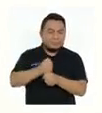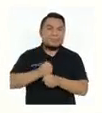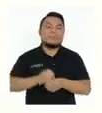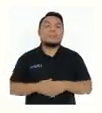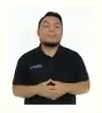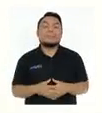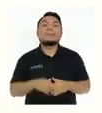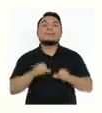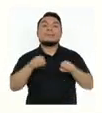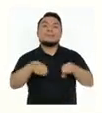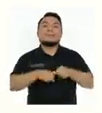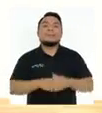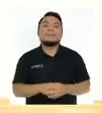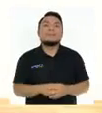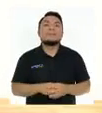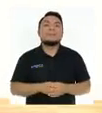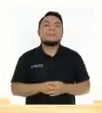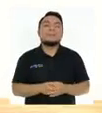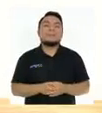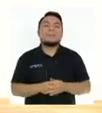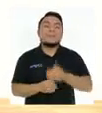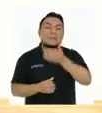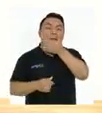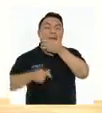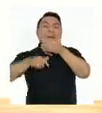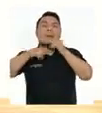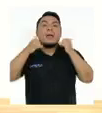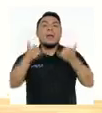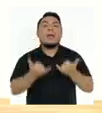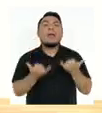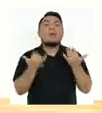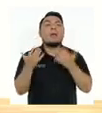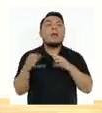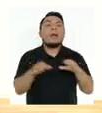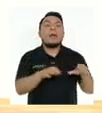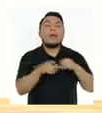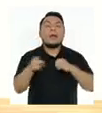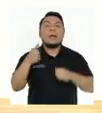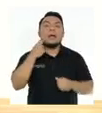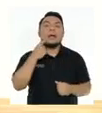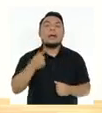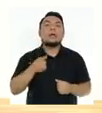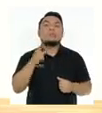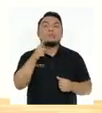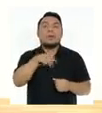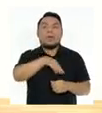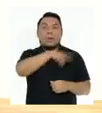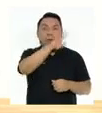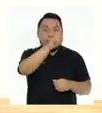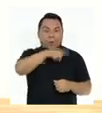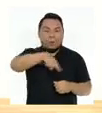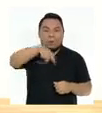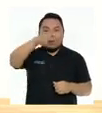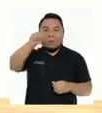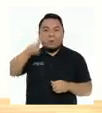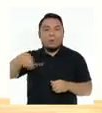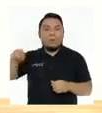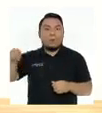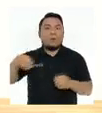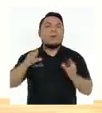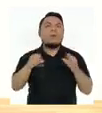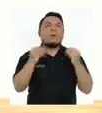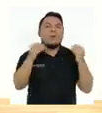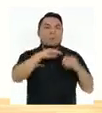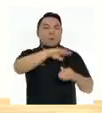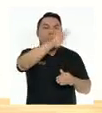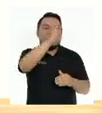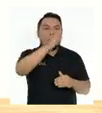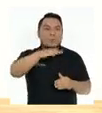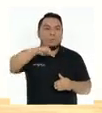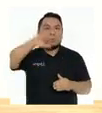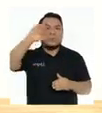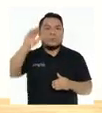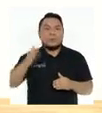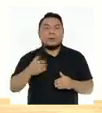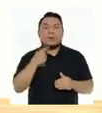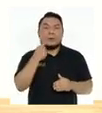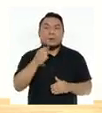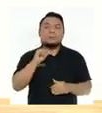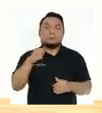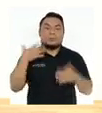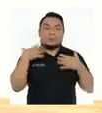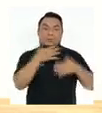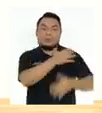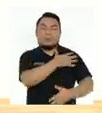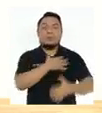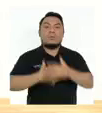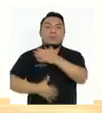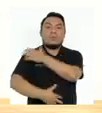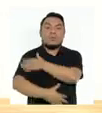Eso es. Ahora haremos un ejercicio de ondas, ondas con el cuerpo. Usemos los brazos para generar estas ondas,